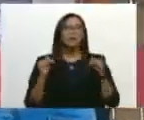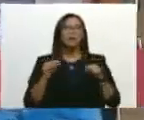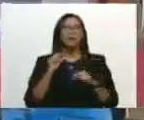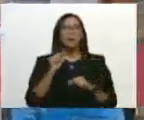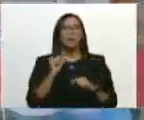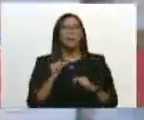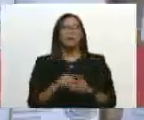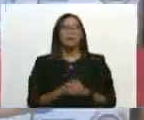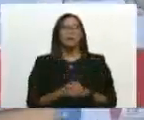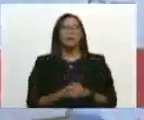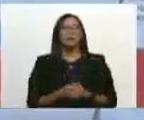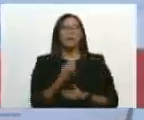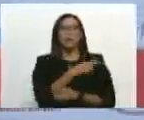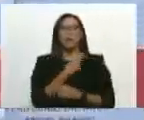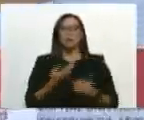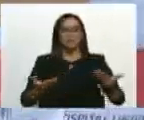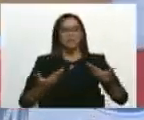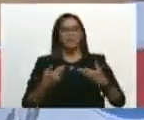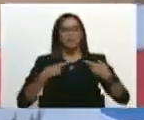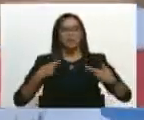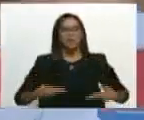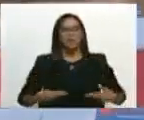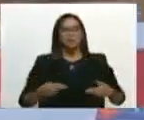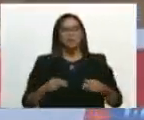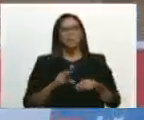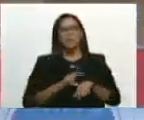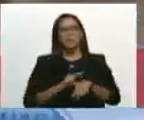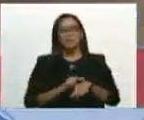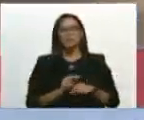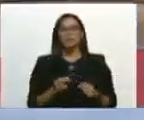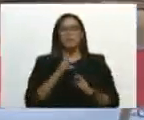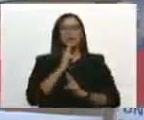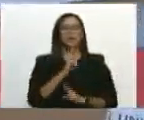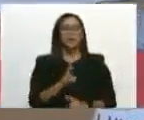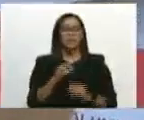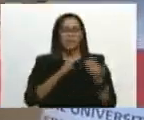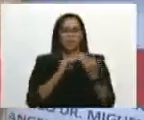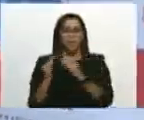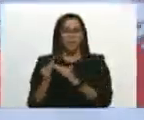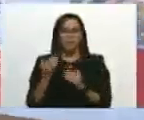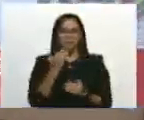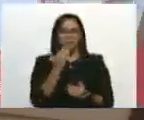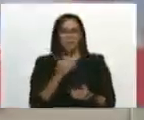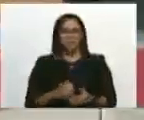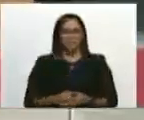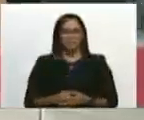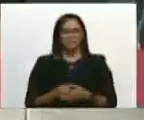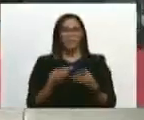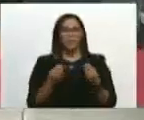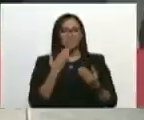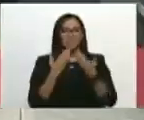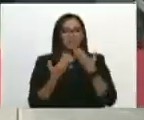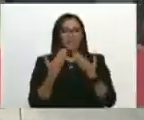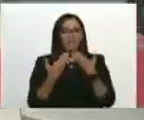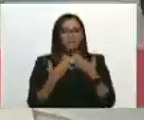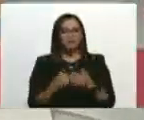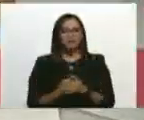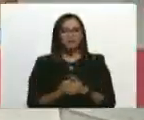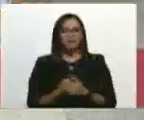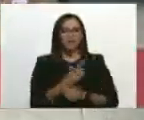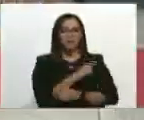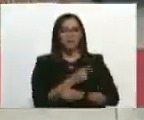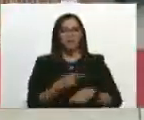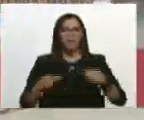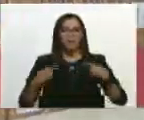momento este hospital esté recibiendo esos insumos a fin de dar más respuesta a las comunidades adyacentes. Muchas gracias. Bueno, acá con el Poder